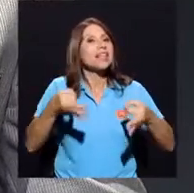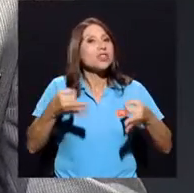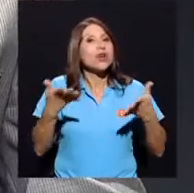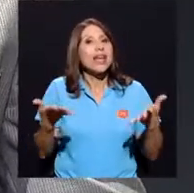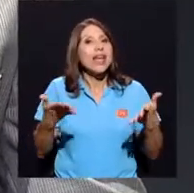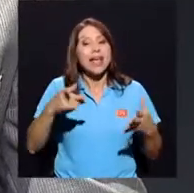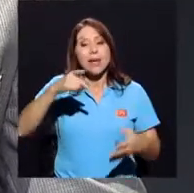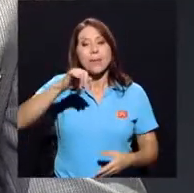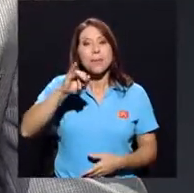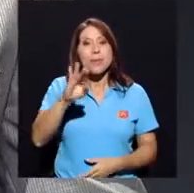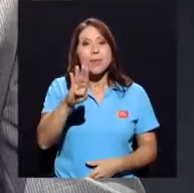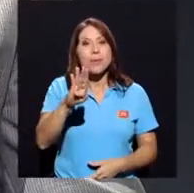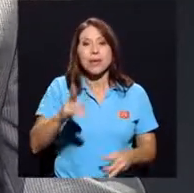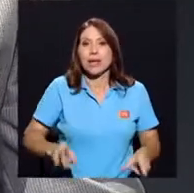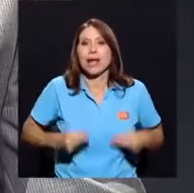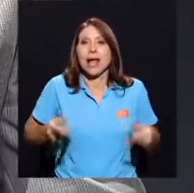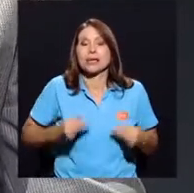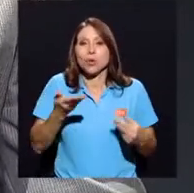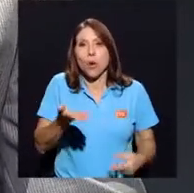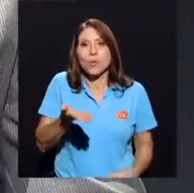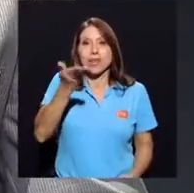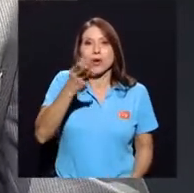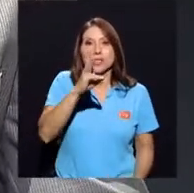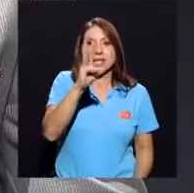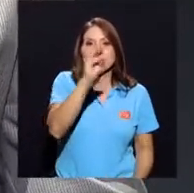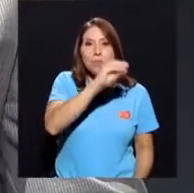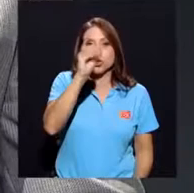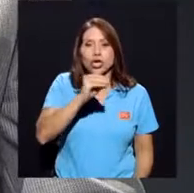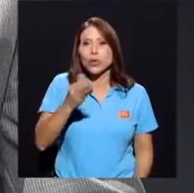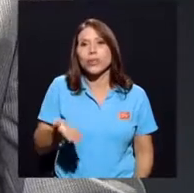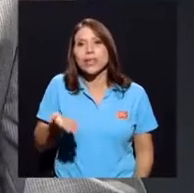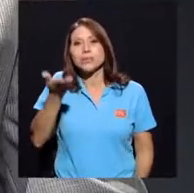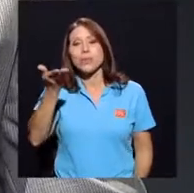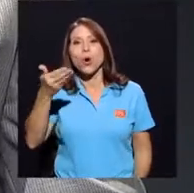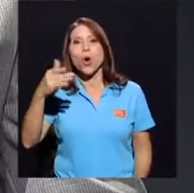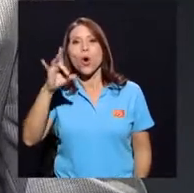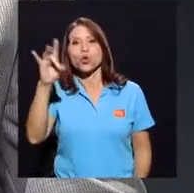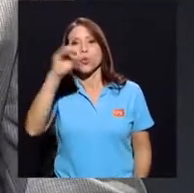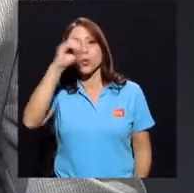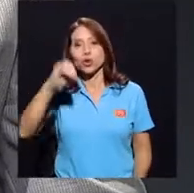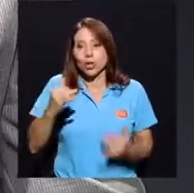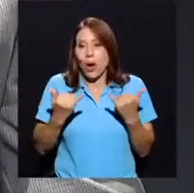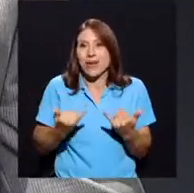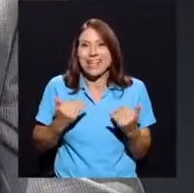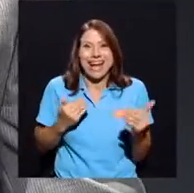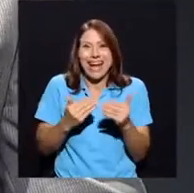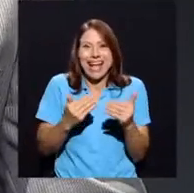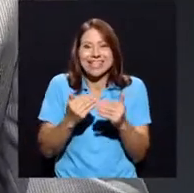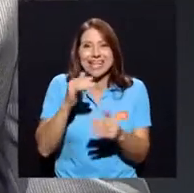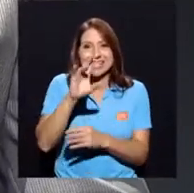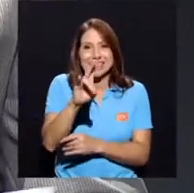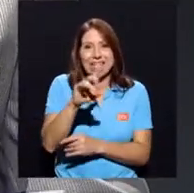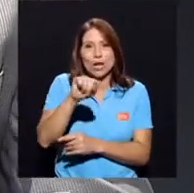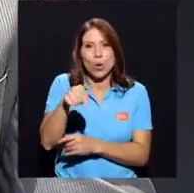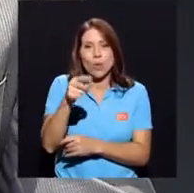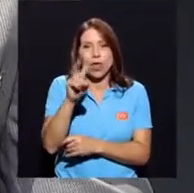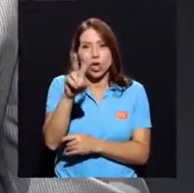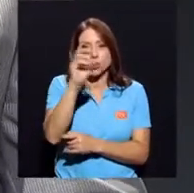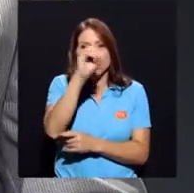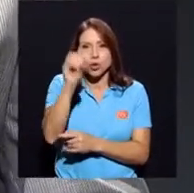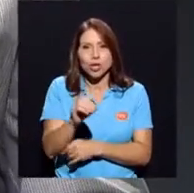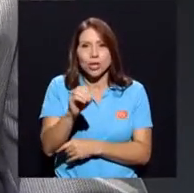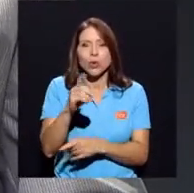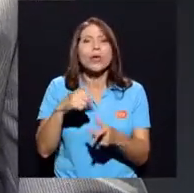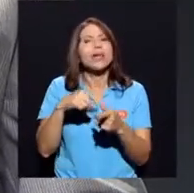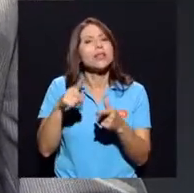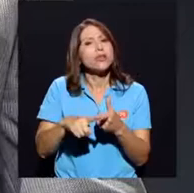del pib al 6% y después al 8% y hoy en día casi que llegamos a los 8 estamos en el 7,2 en la cosas y la pregunta que